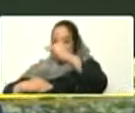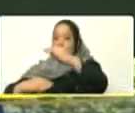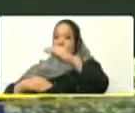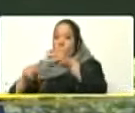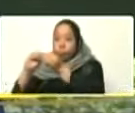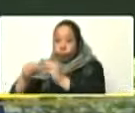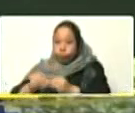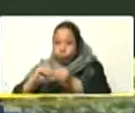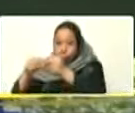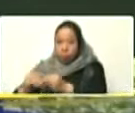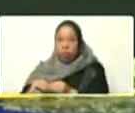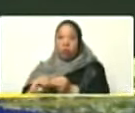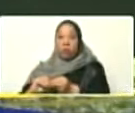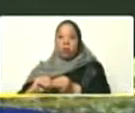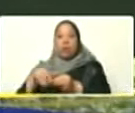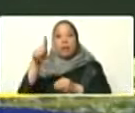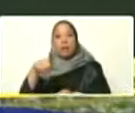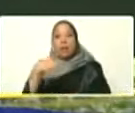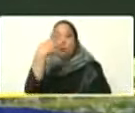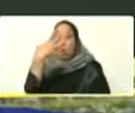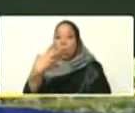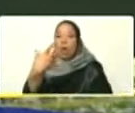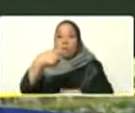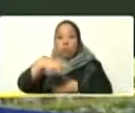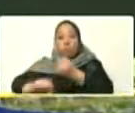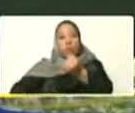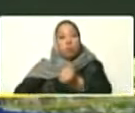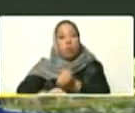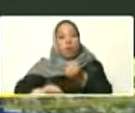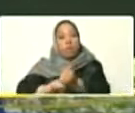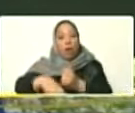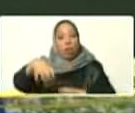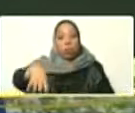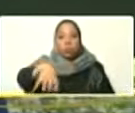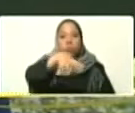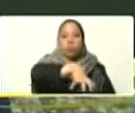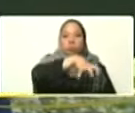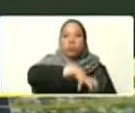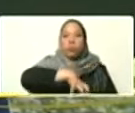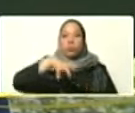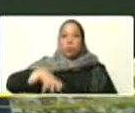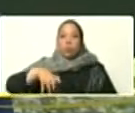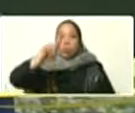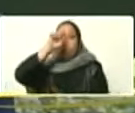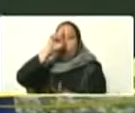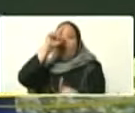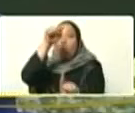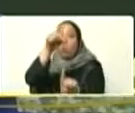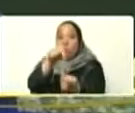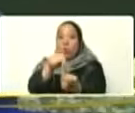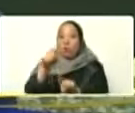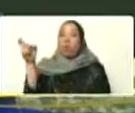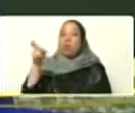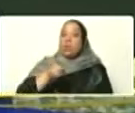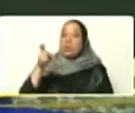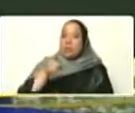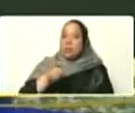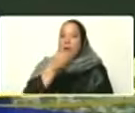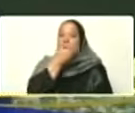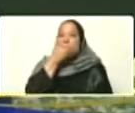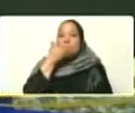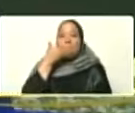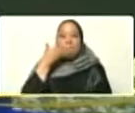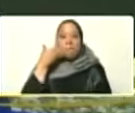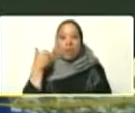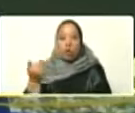la complementariedad y la unión de las fuerzas en el territorio son fundamentales para nosotros obtener los objetivos necesarios para garantizar el bienestar